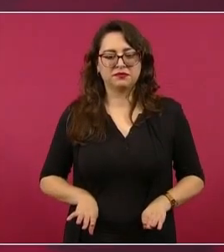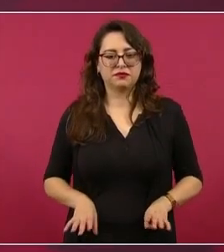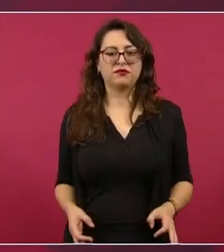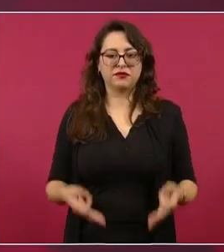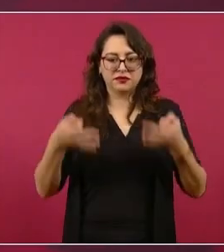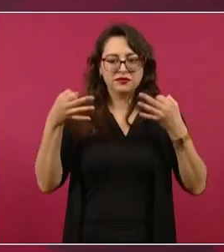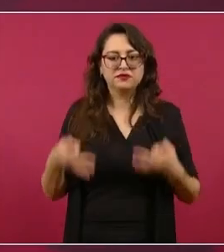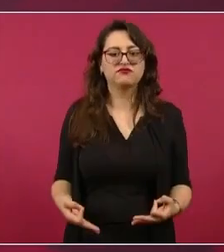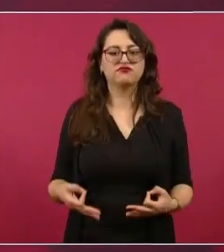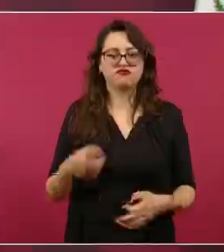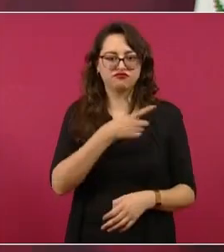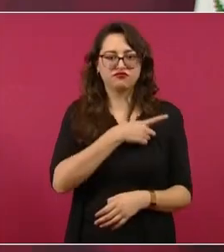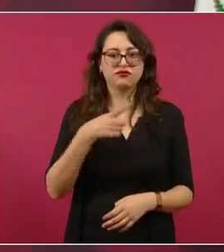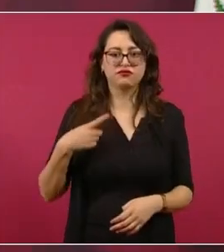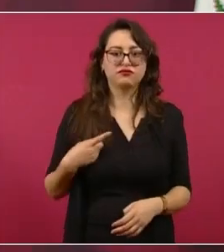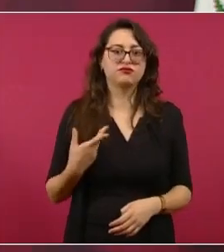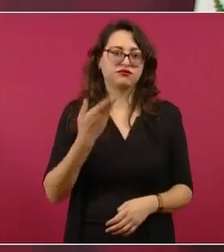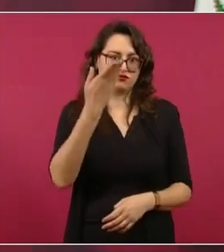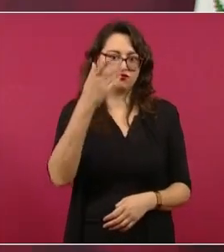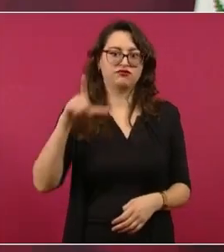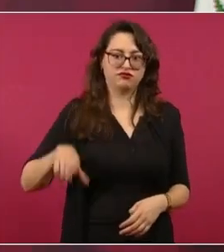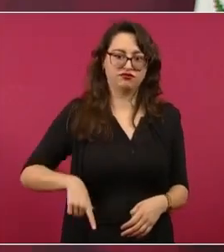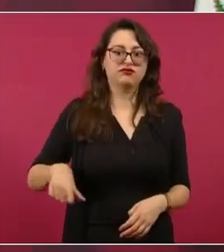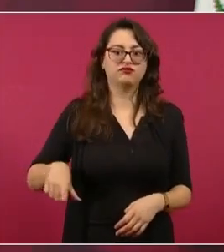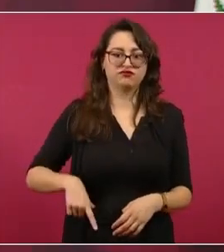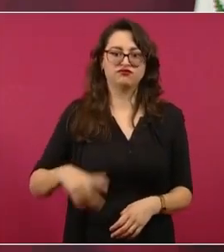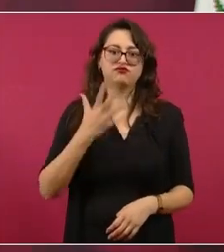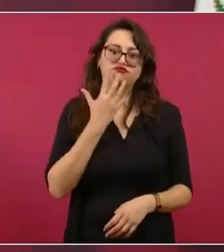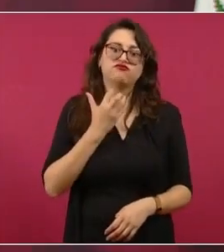con humanismo, pues es el gobierno de Israel.